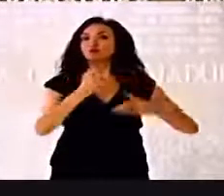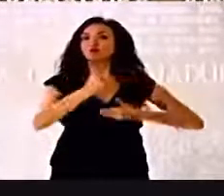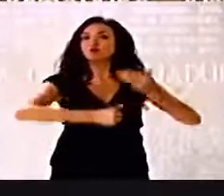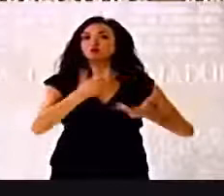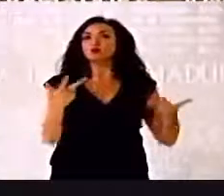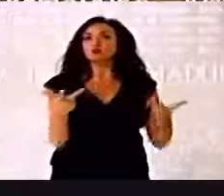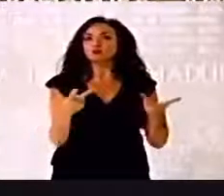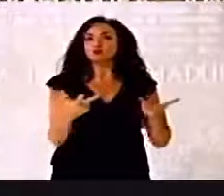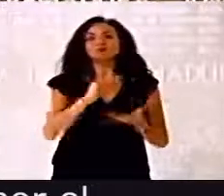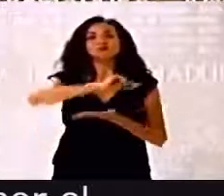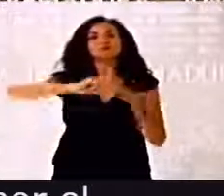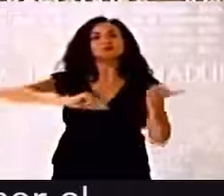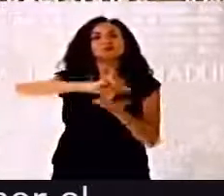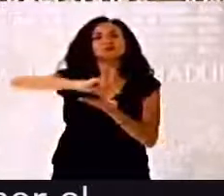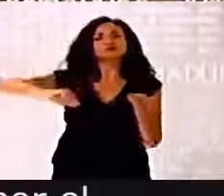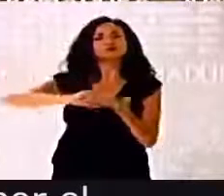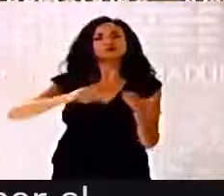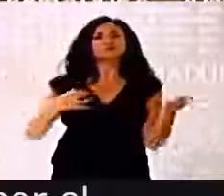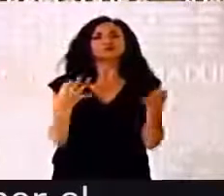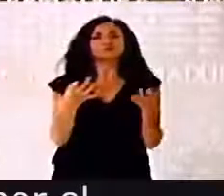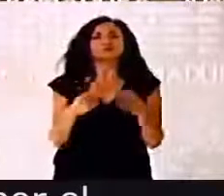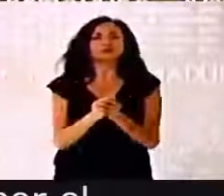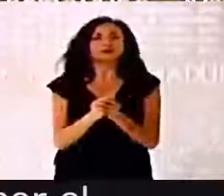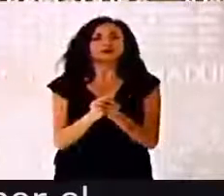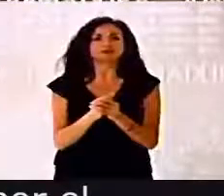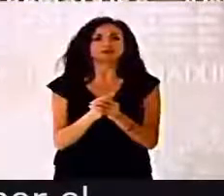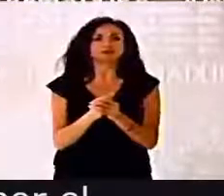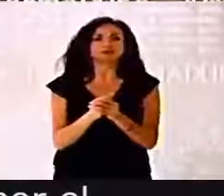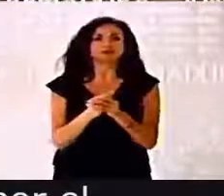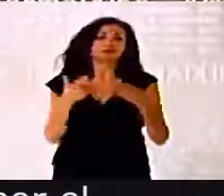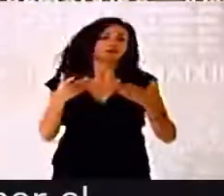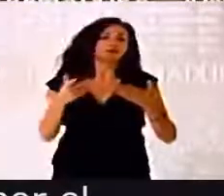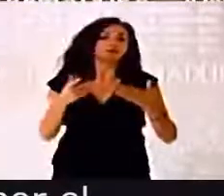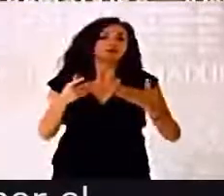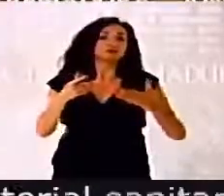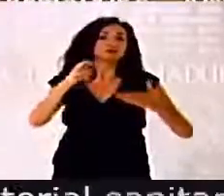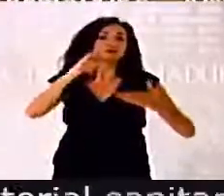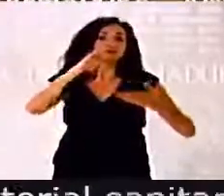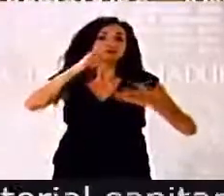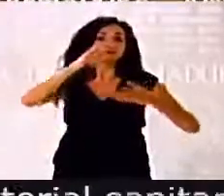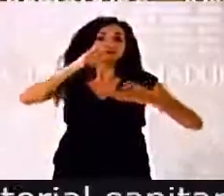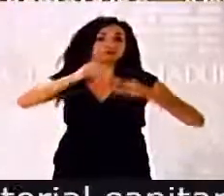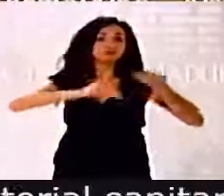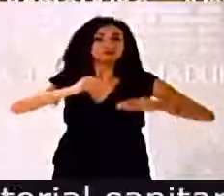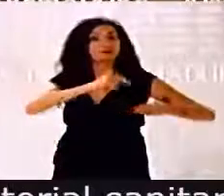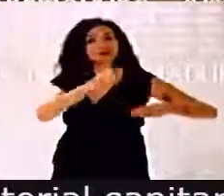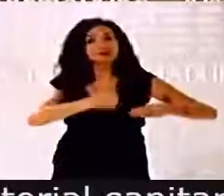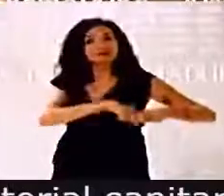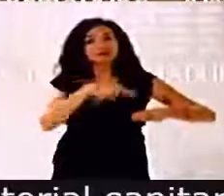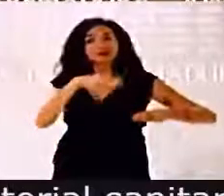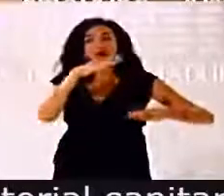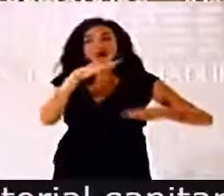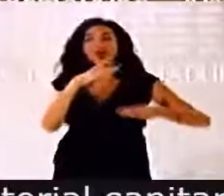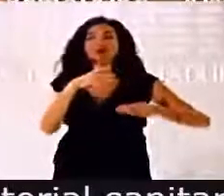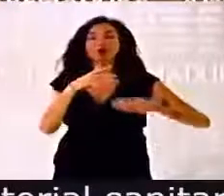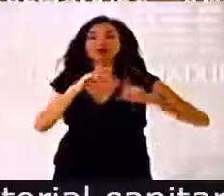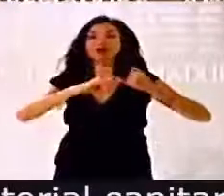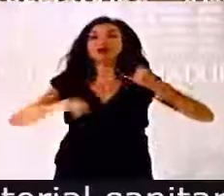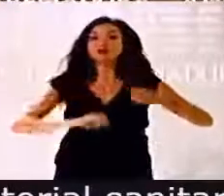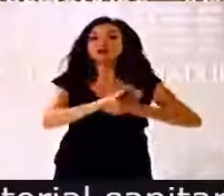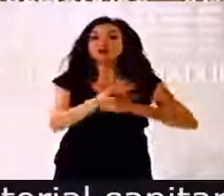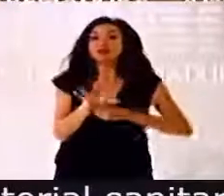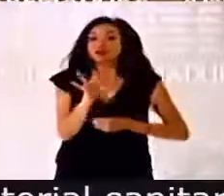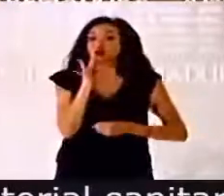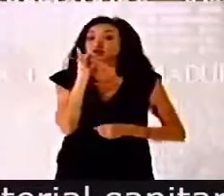emergencia de la contratación de material sanitario como consecuencia de la situación y de la crisis COVID en la que todavía